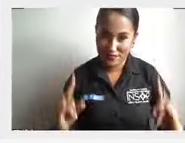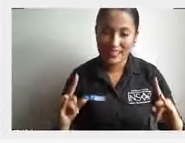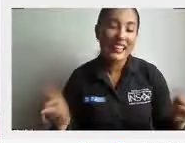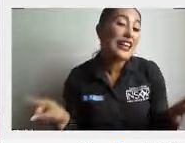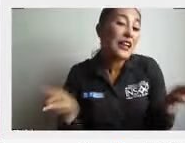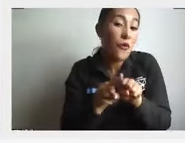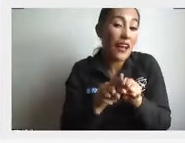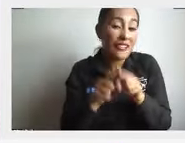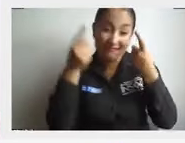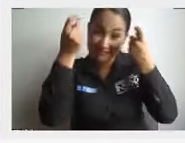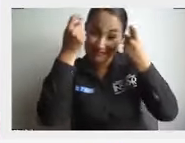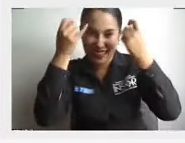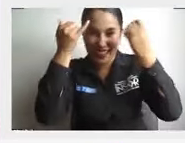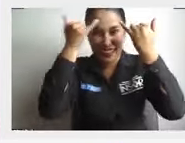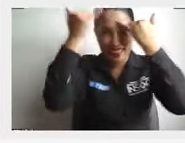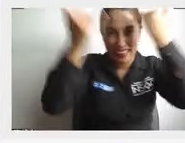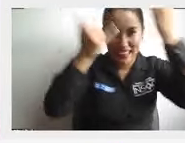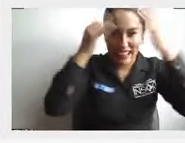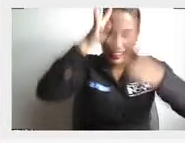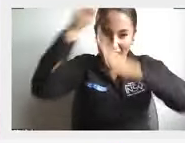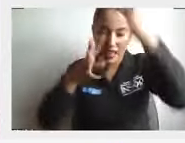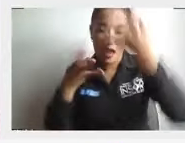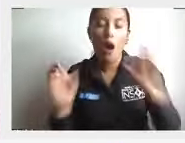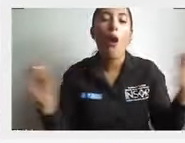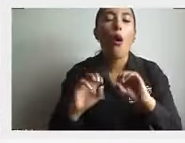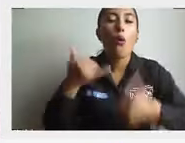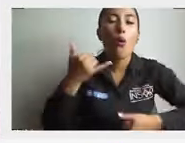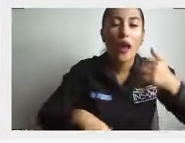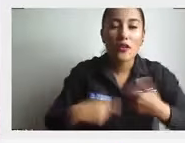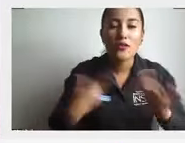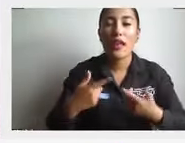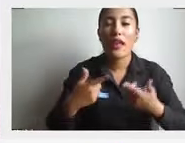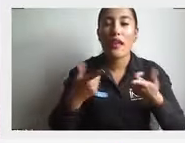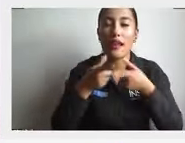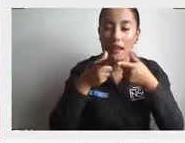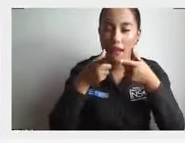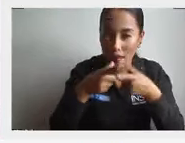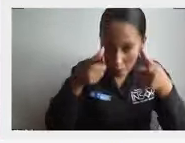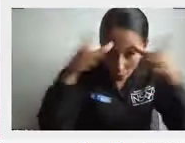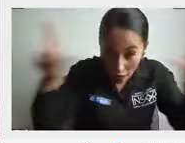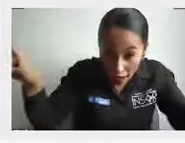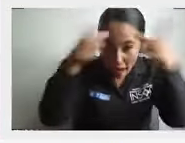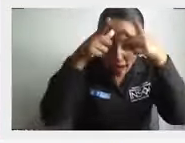casa. Juegos de lenguaje, juegos de todo lo que puede